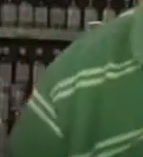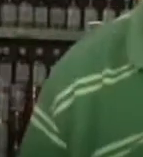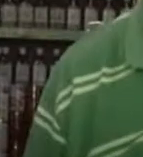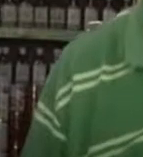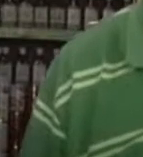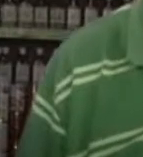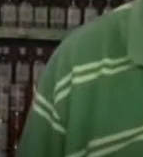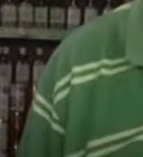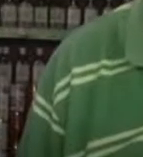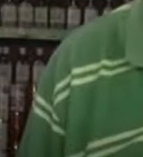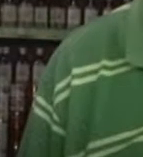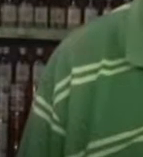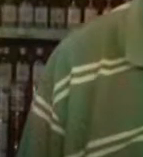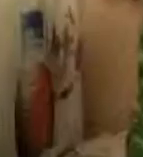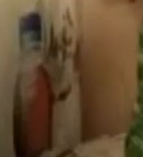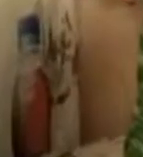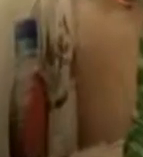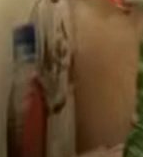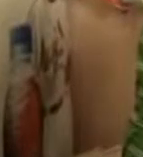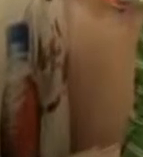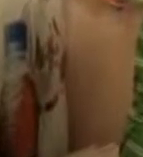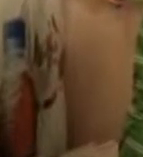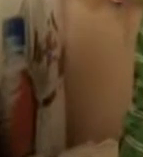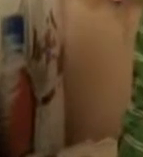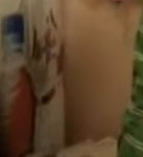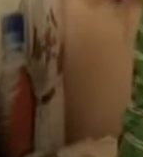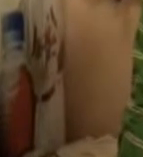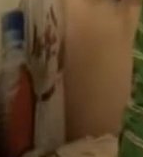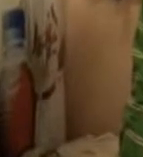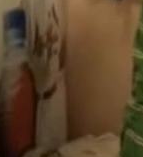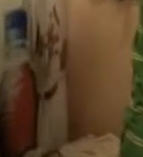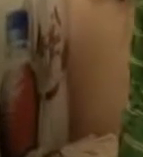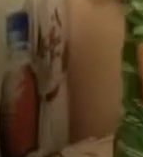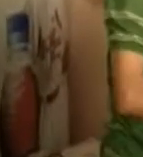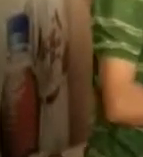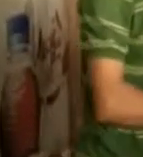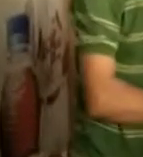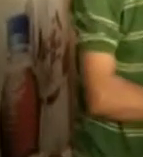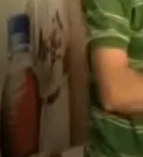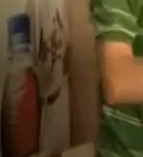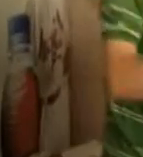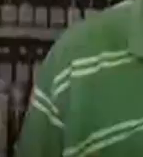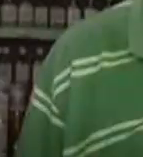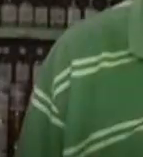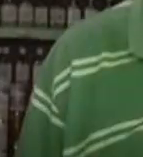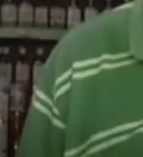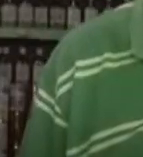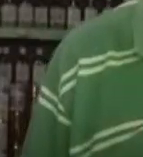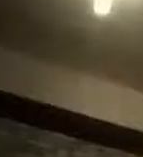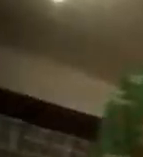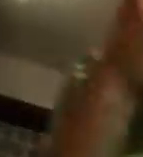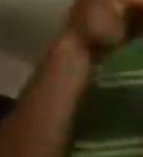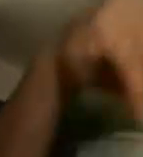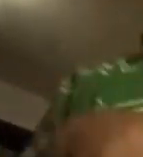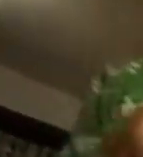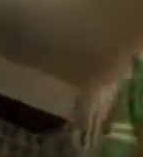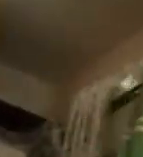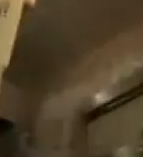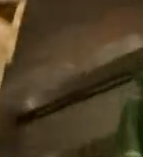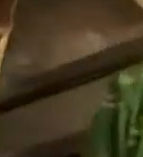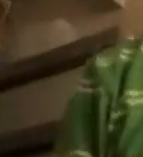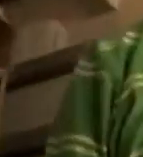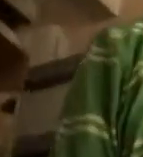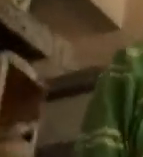a dos casas de aquí, en un localcito alquilado ahí, como con tres tramitos. En el 2000 entonces